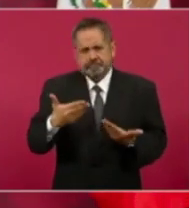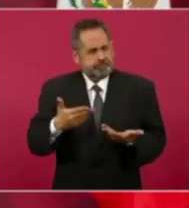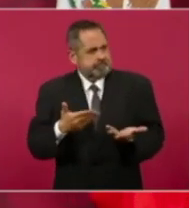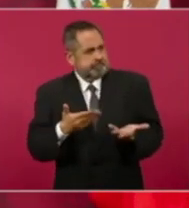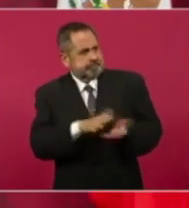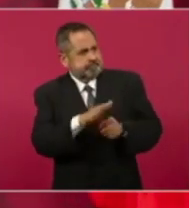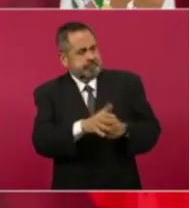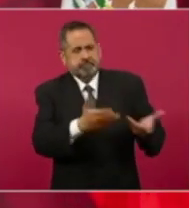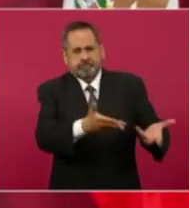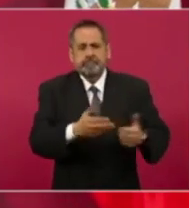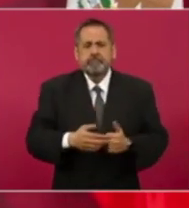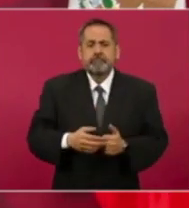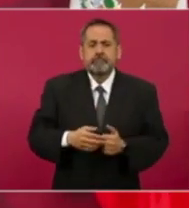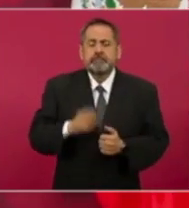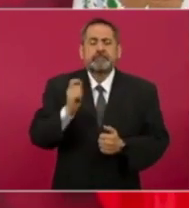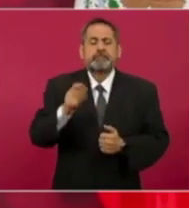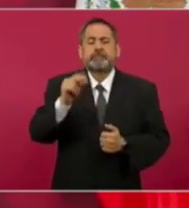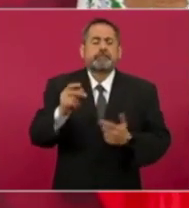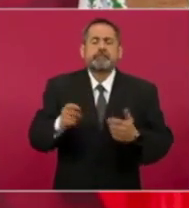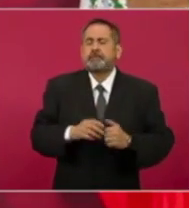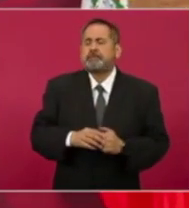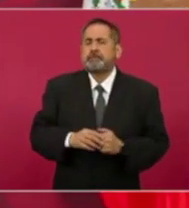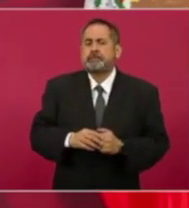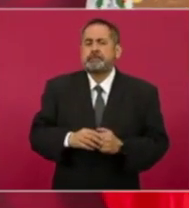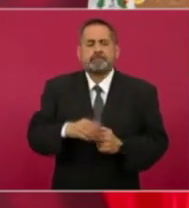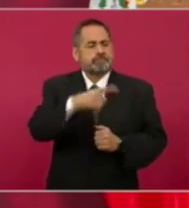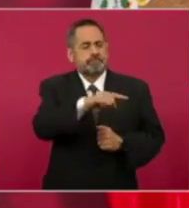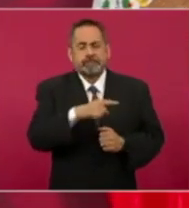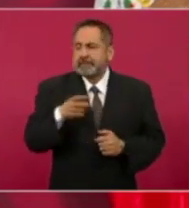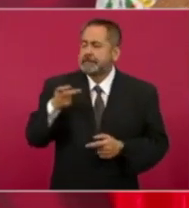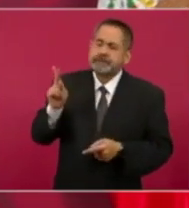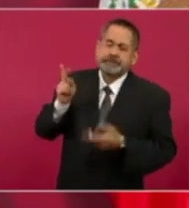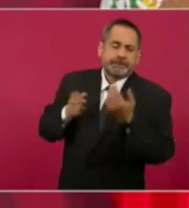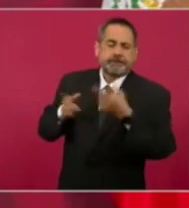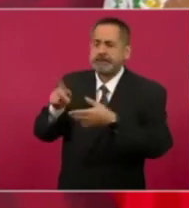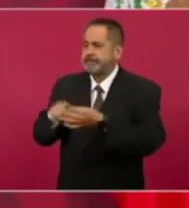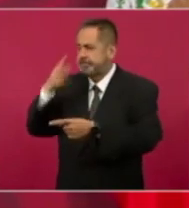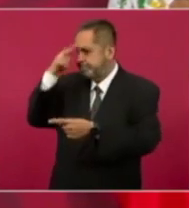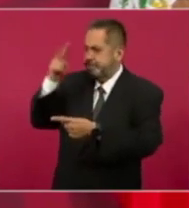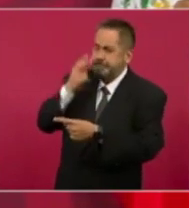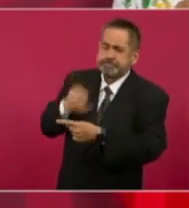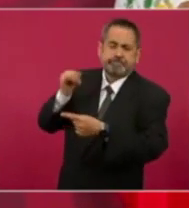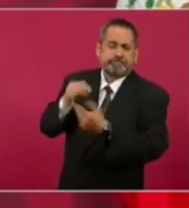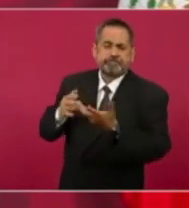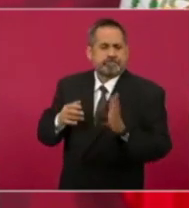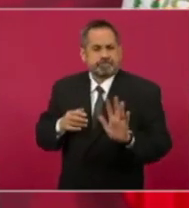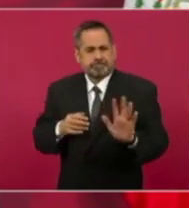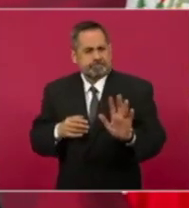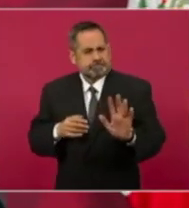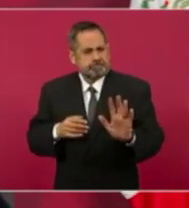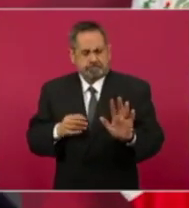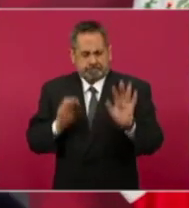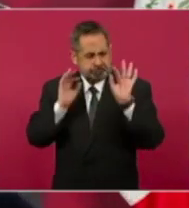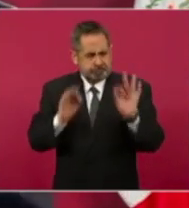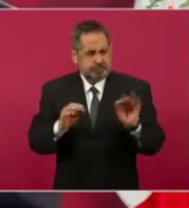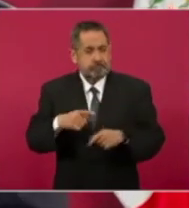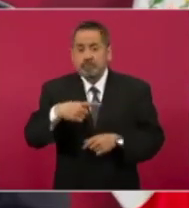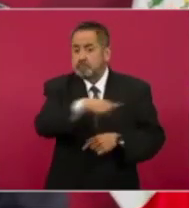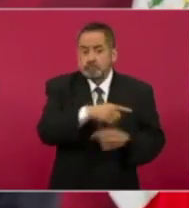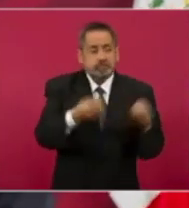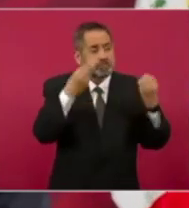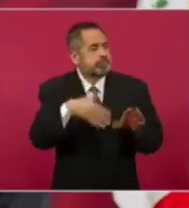No se pueden quejar de que se les ha